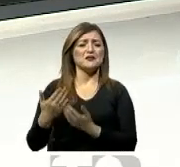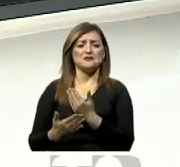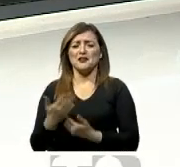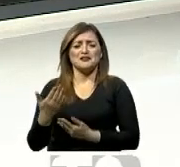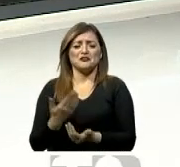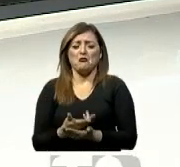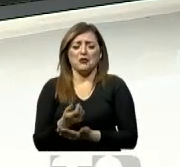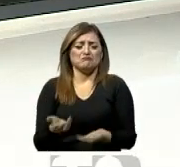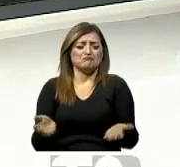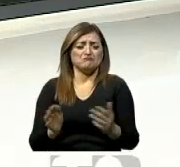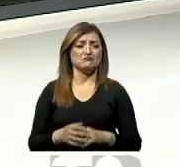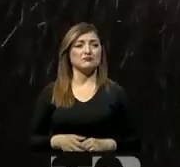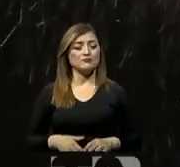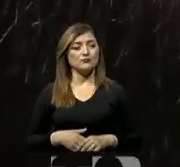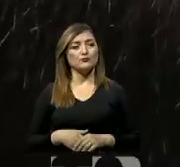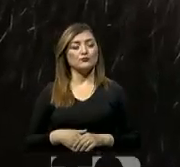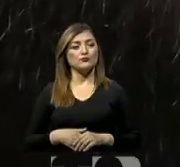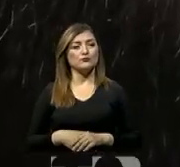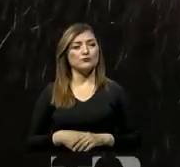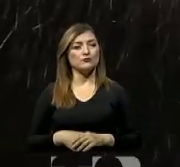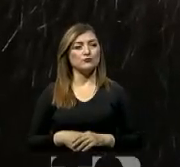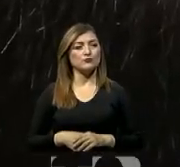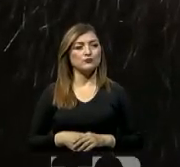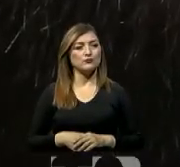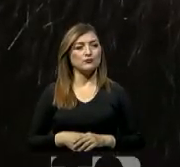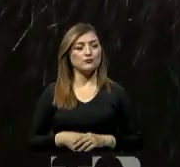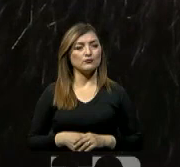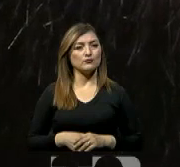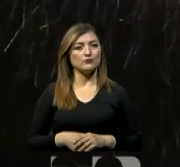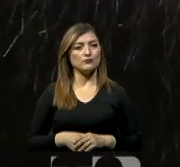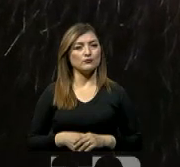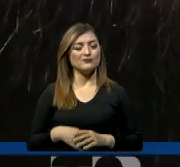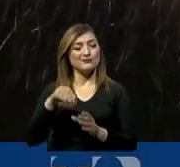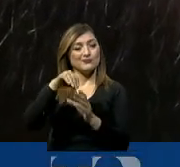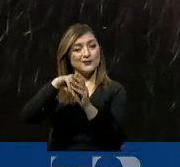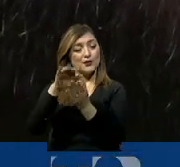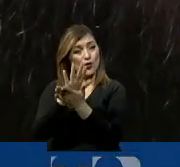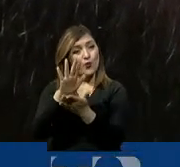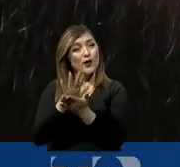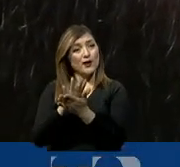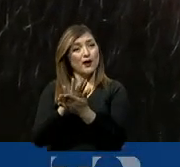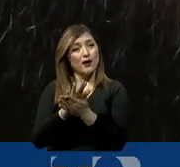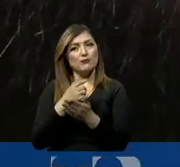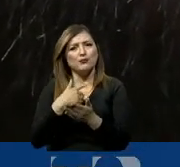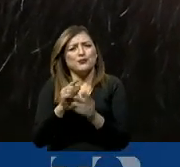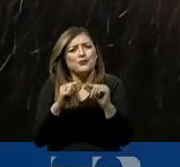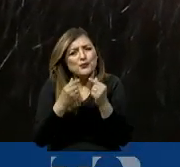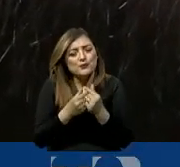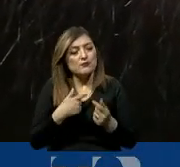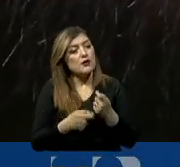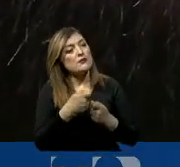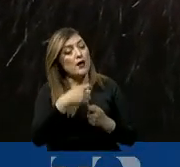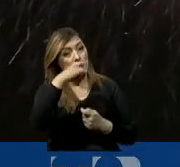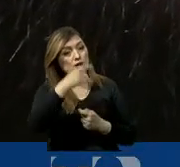menores a estas sustancias. Sí, ahí mismo hay bandas dentro de las escuelas que les venden las drogas. Los